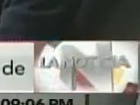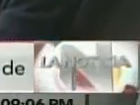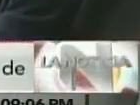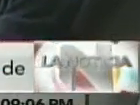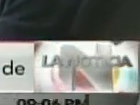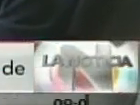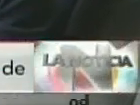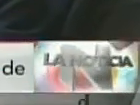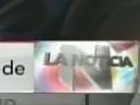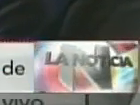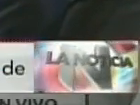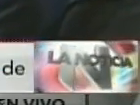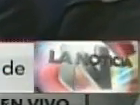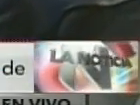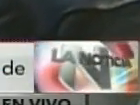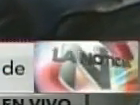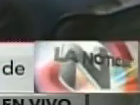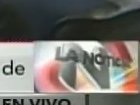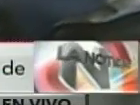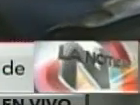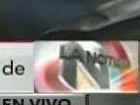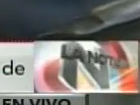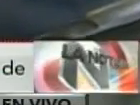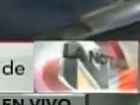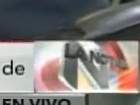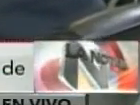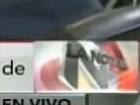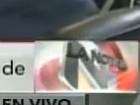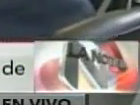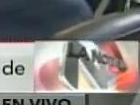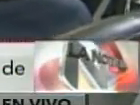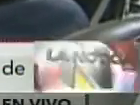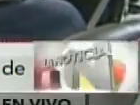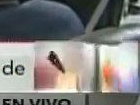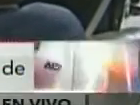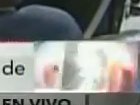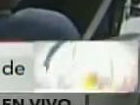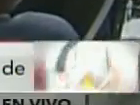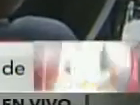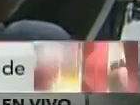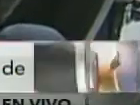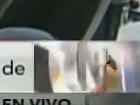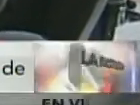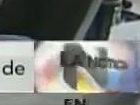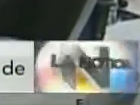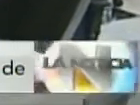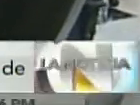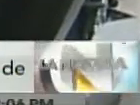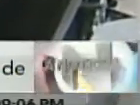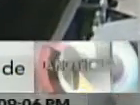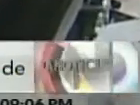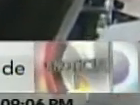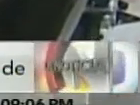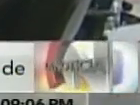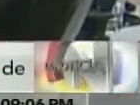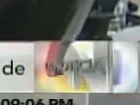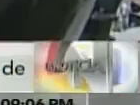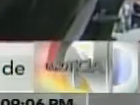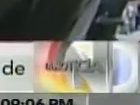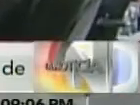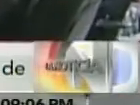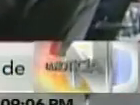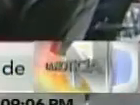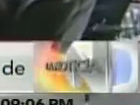entonces y la dependencia consumista de las ciudades es mayor. La ciudad no produce nada en lo fundamental para satisfacer